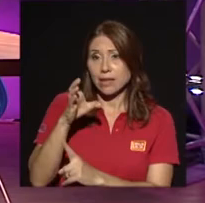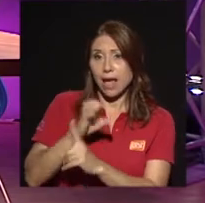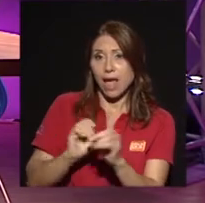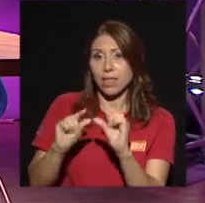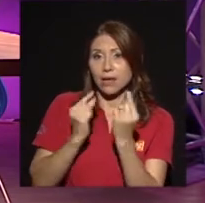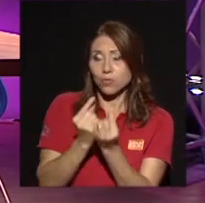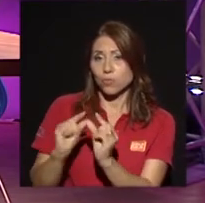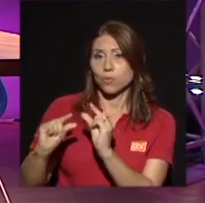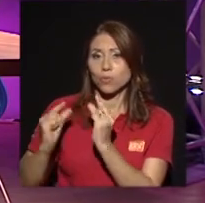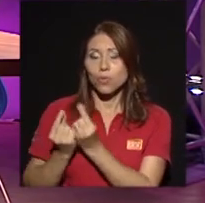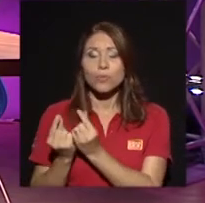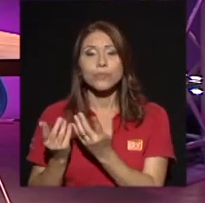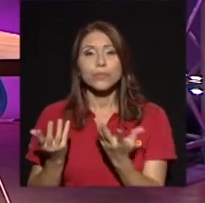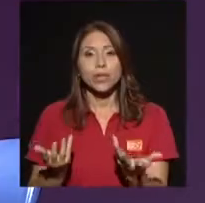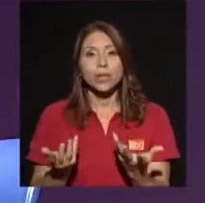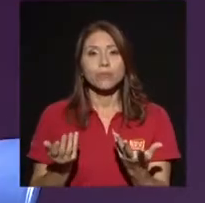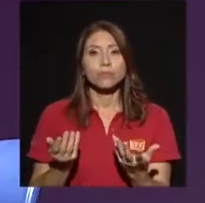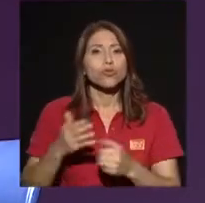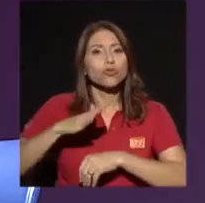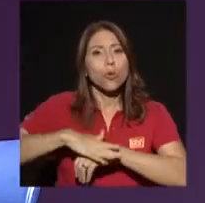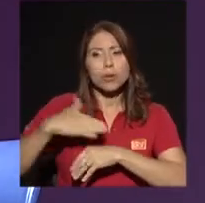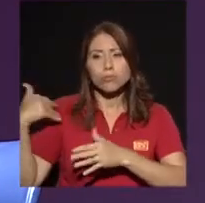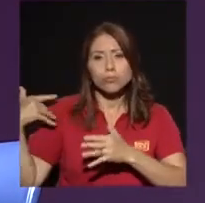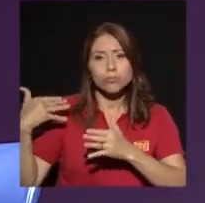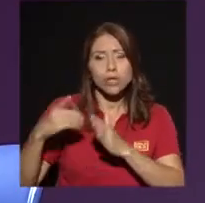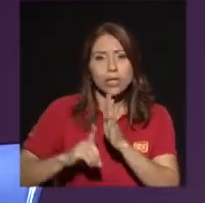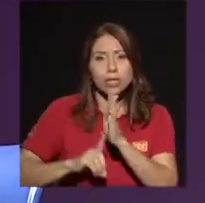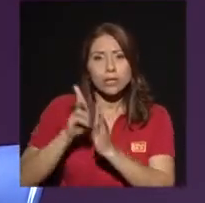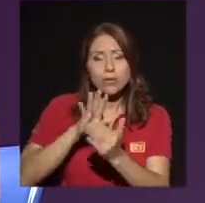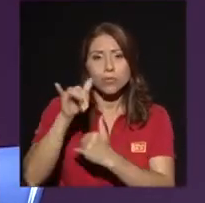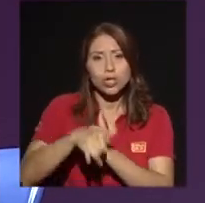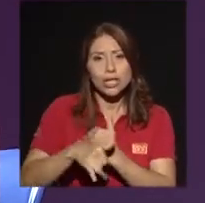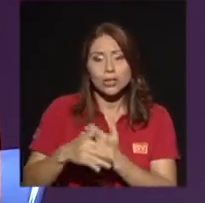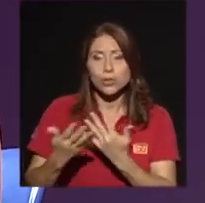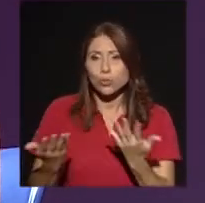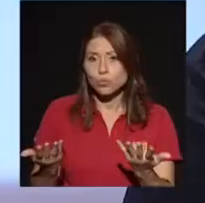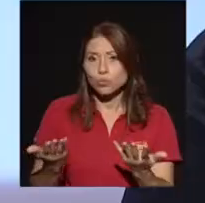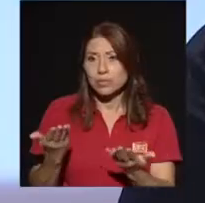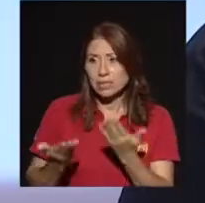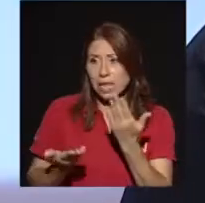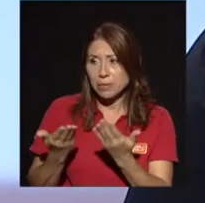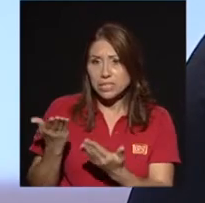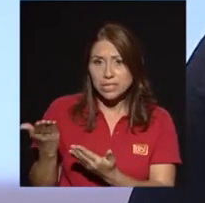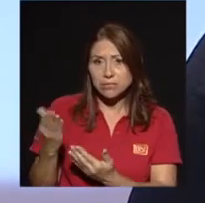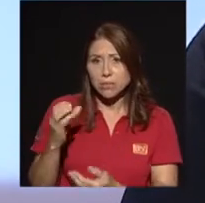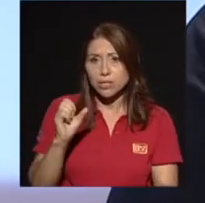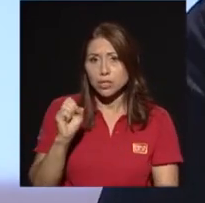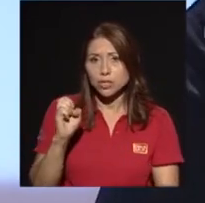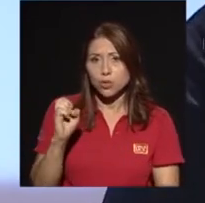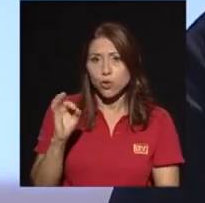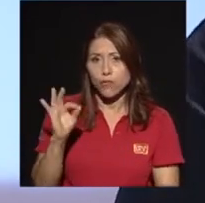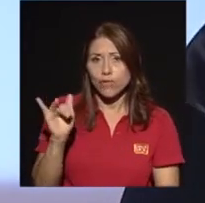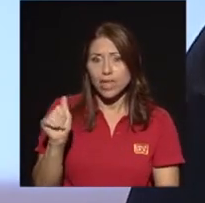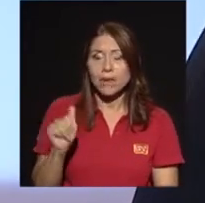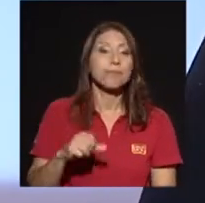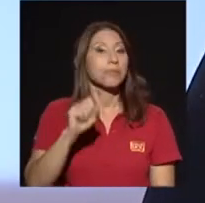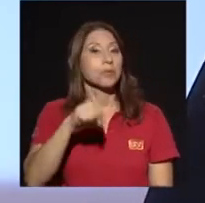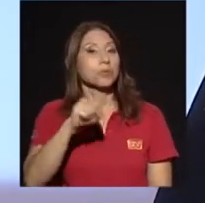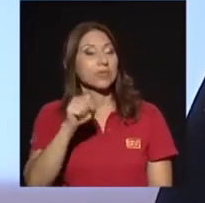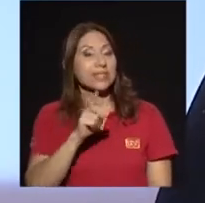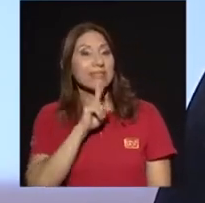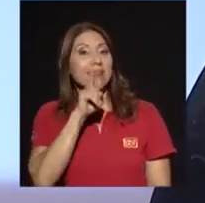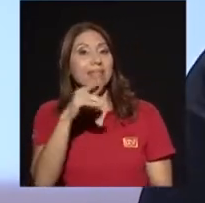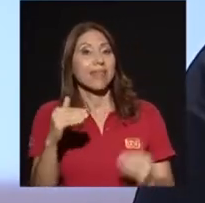con respecto a lo que se ha venido desarrollando en el proyecto. Tal vez, Sofía. Uh-huh. Sí, en realidad, a nivel personal,